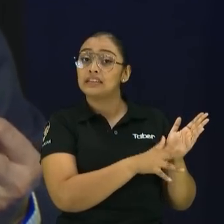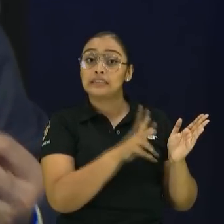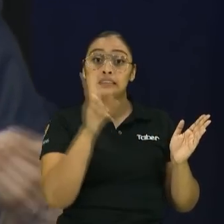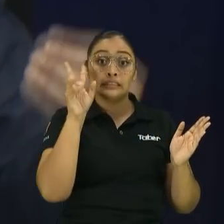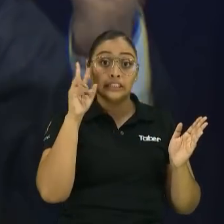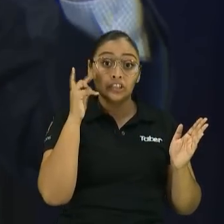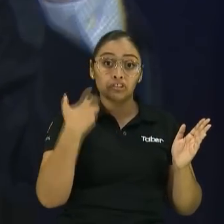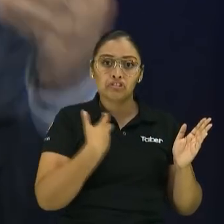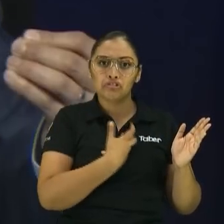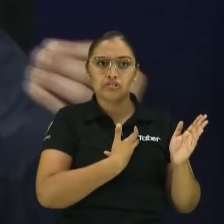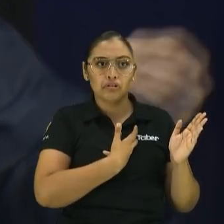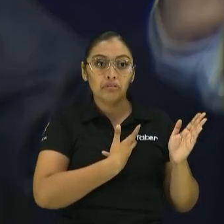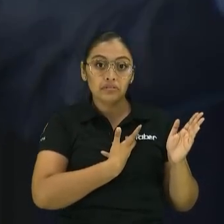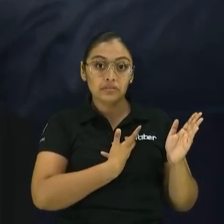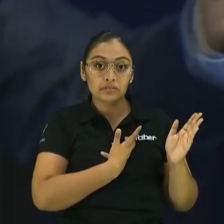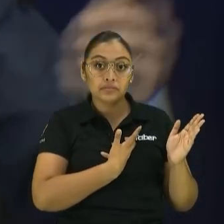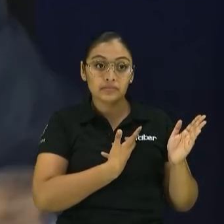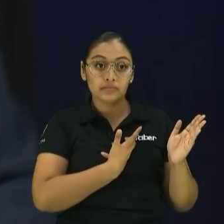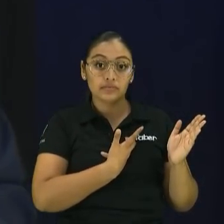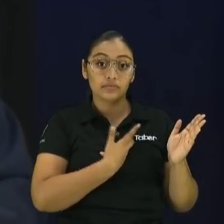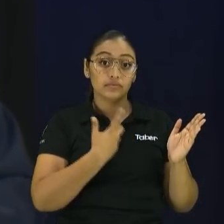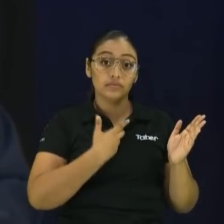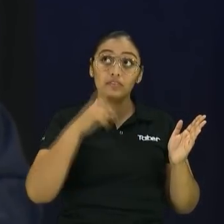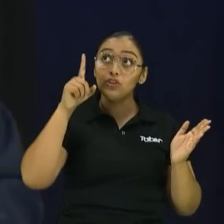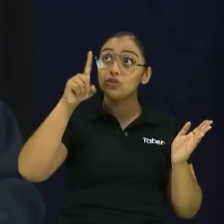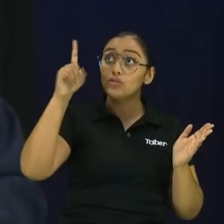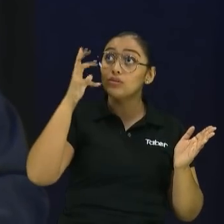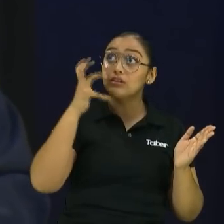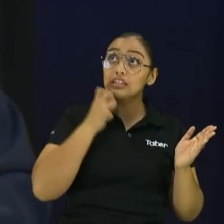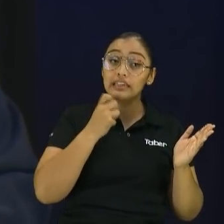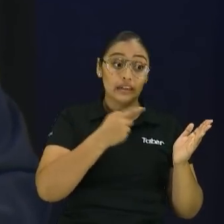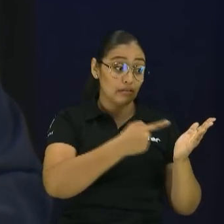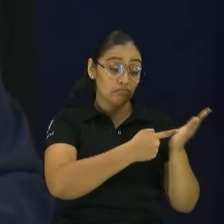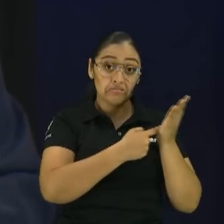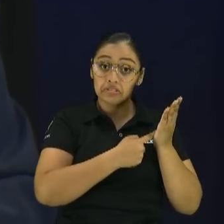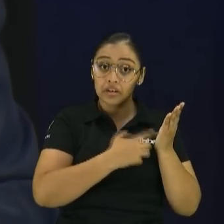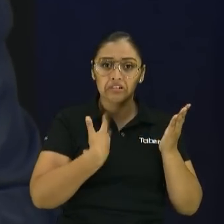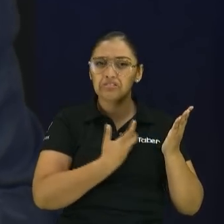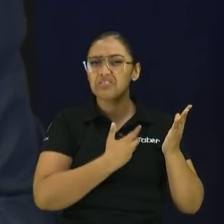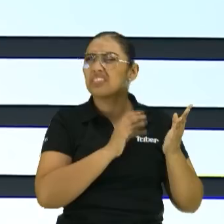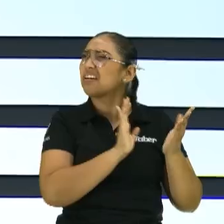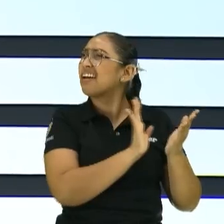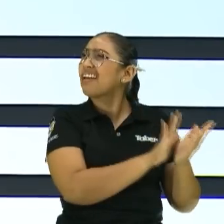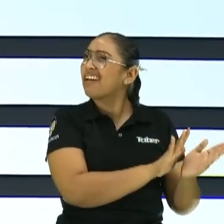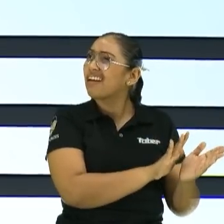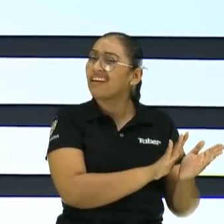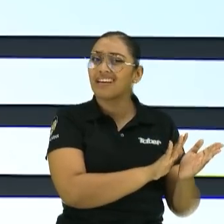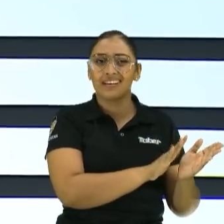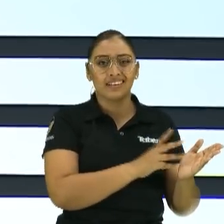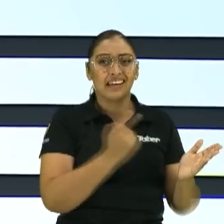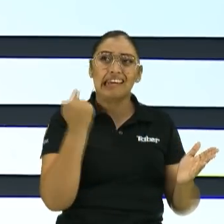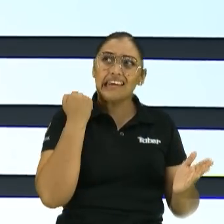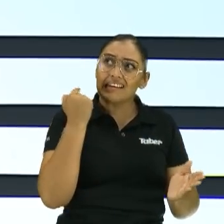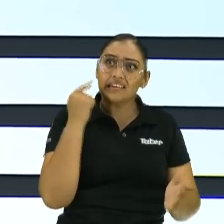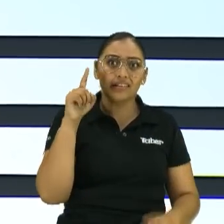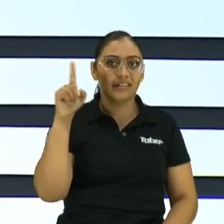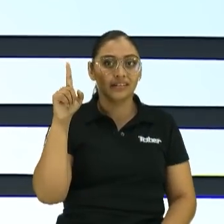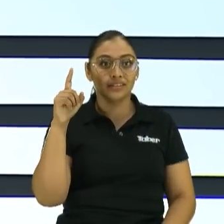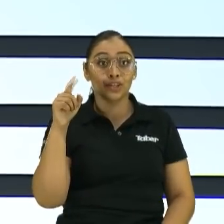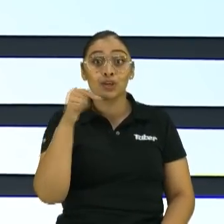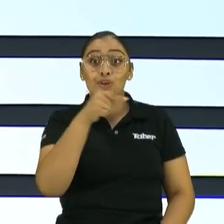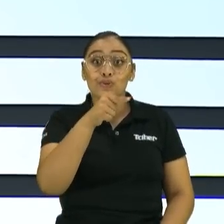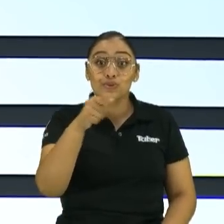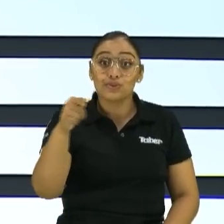y el conocimiento de lo que Dios tiene para ti si usted pudiese leer la Biblia como un